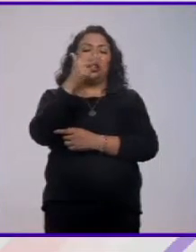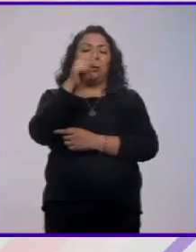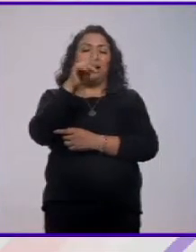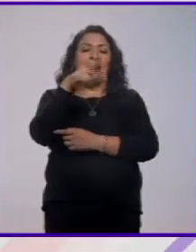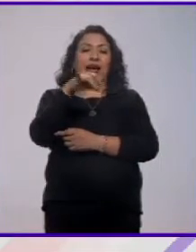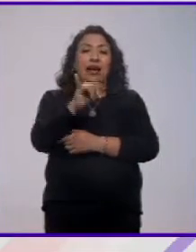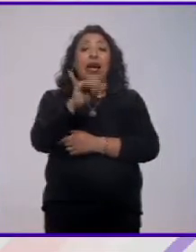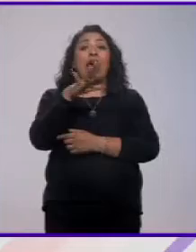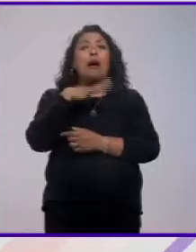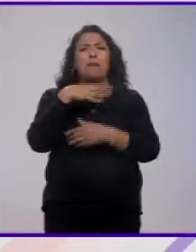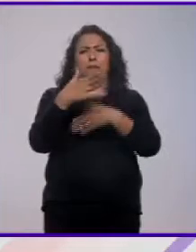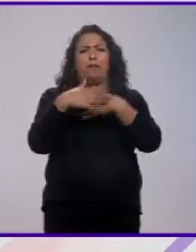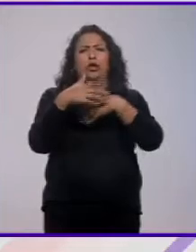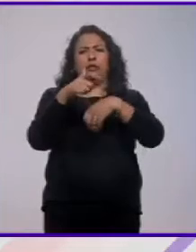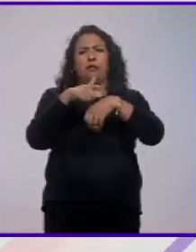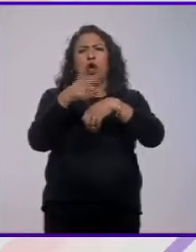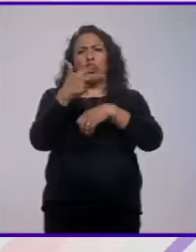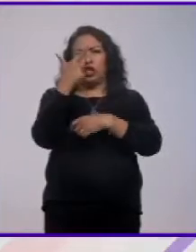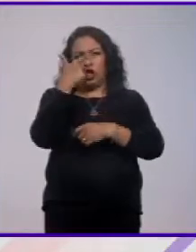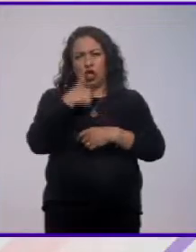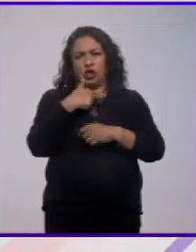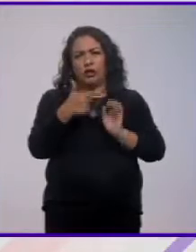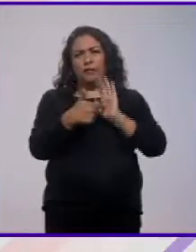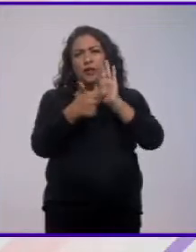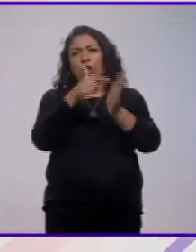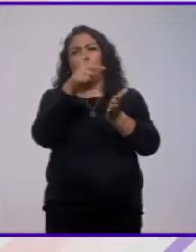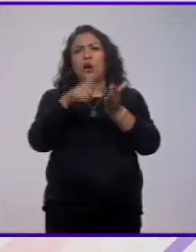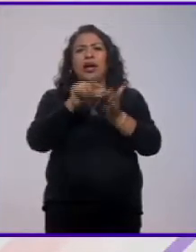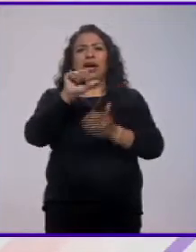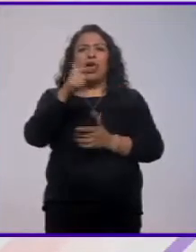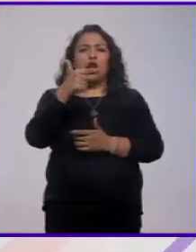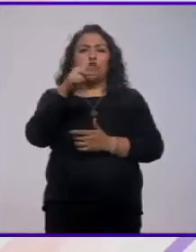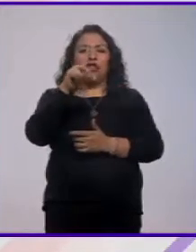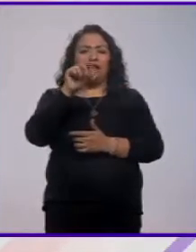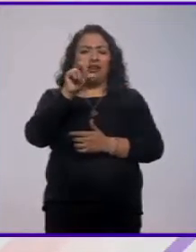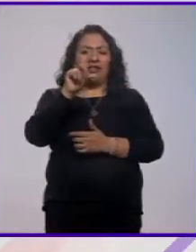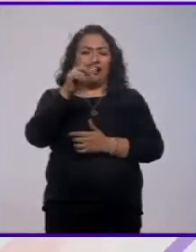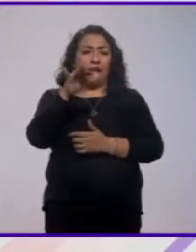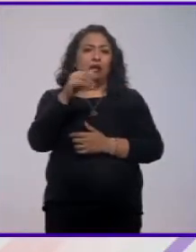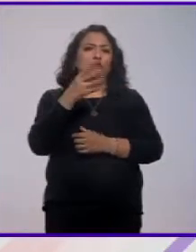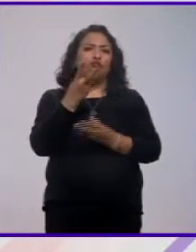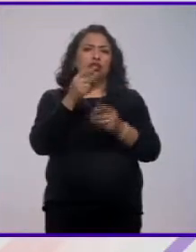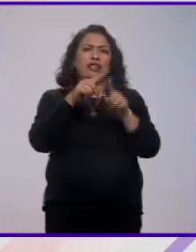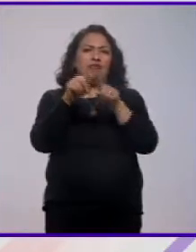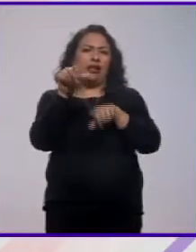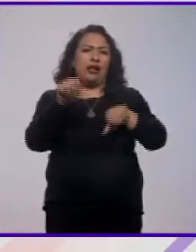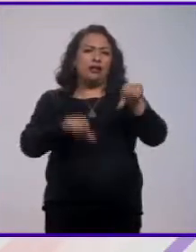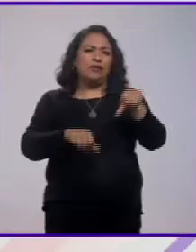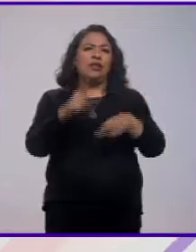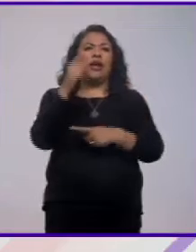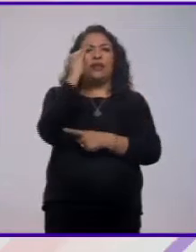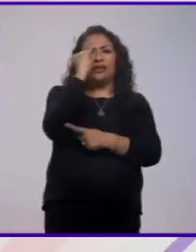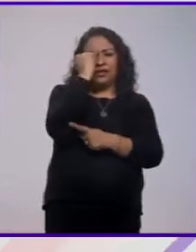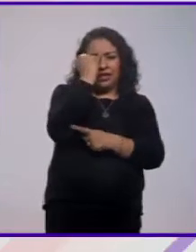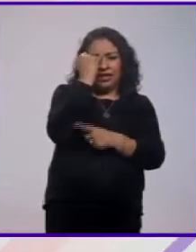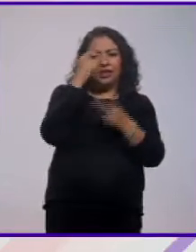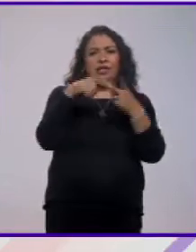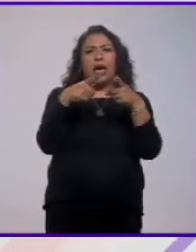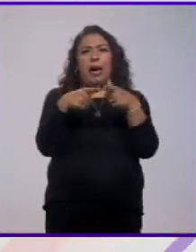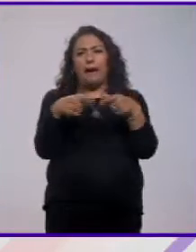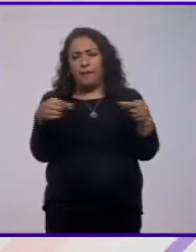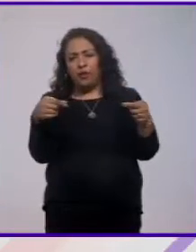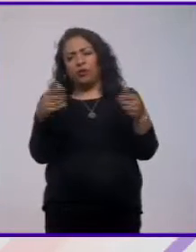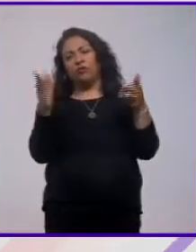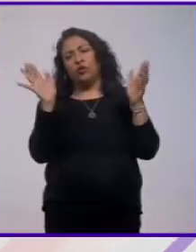a presentar dentro de unos minutos a las 8 de la noche en la Alhóndiga de Granaditas, y muchas, muchas otras cosas más de la India, de